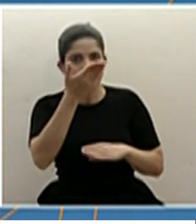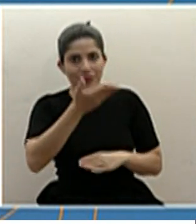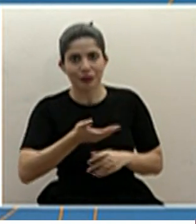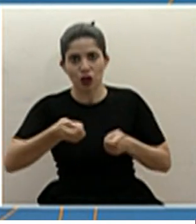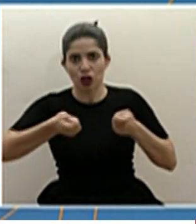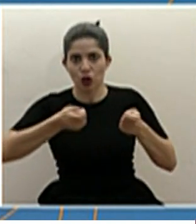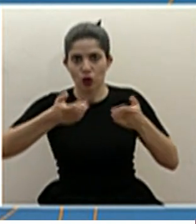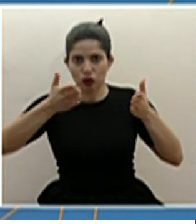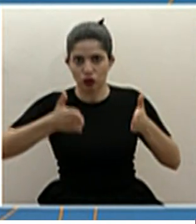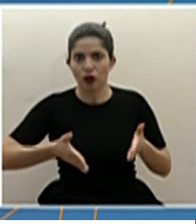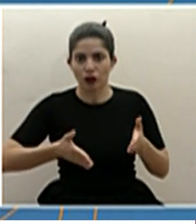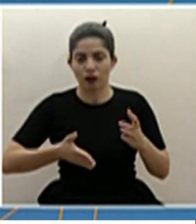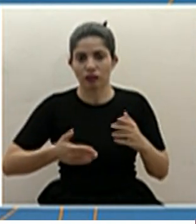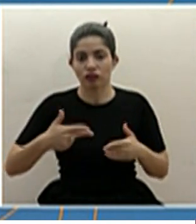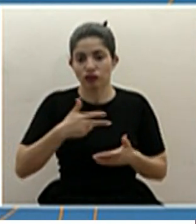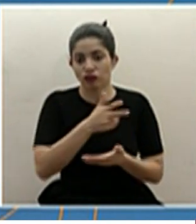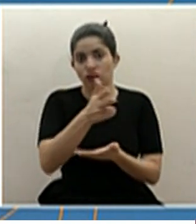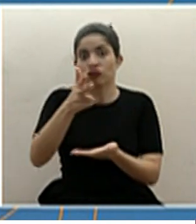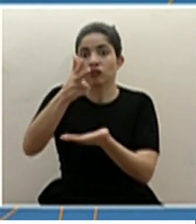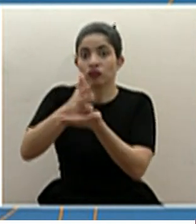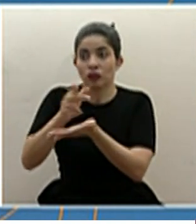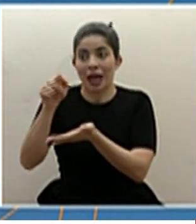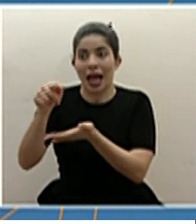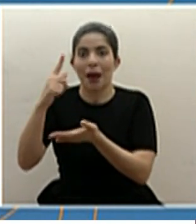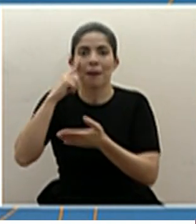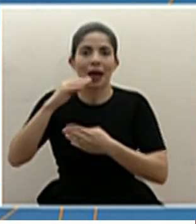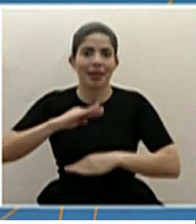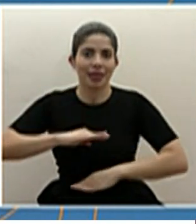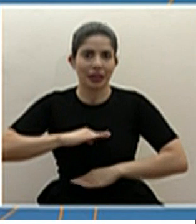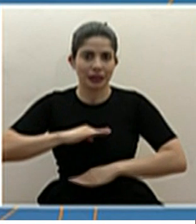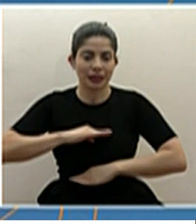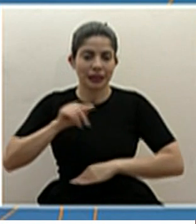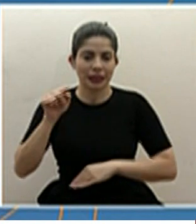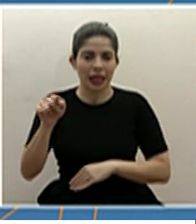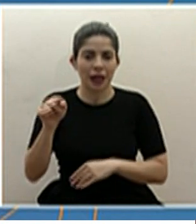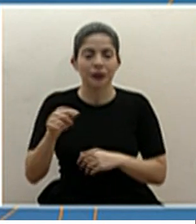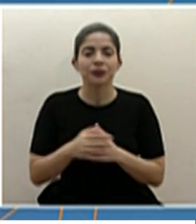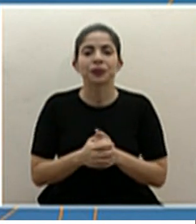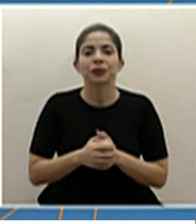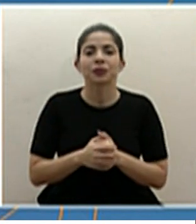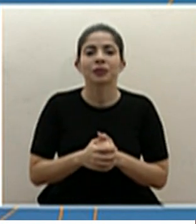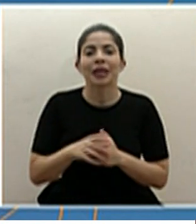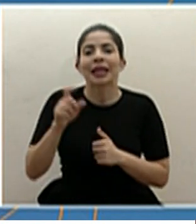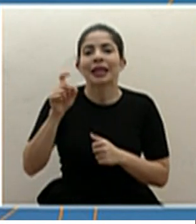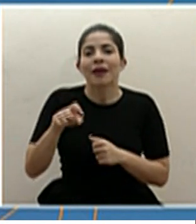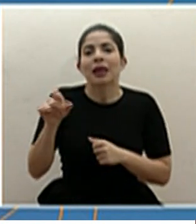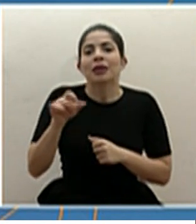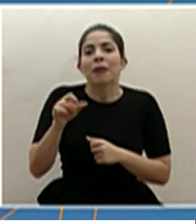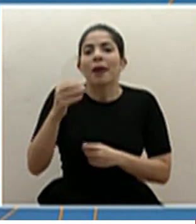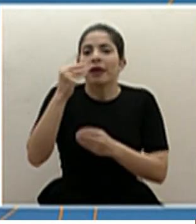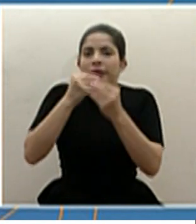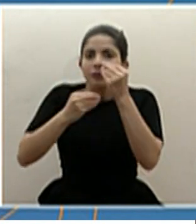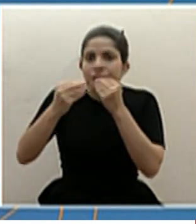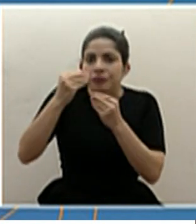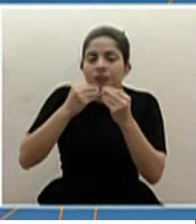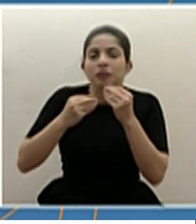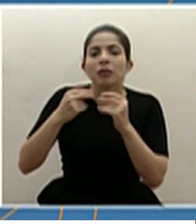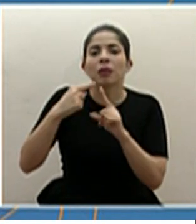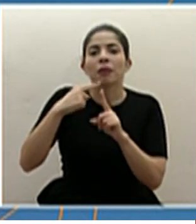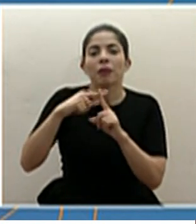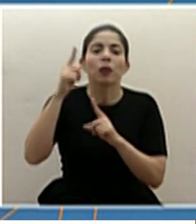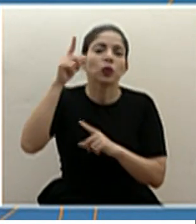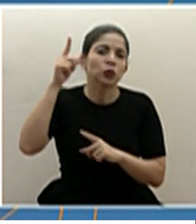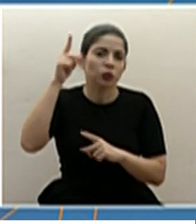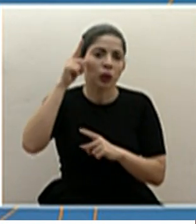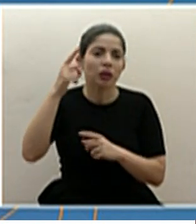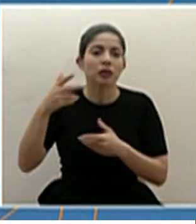señores conductores que vienen a hacer su descanso. También tienen que tomar alimentos y, por